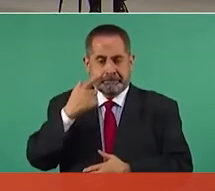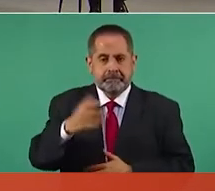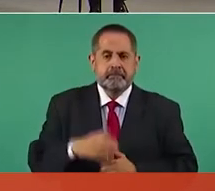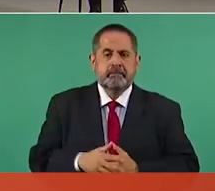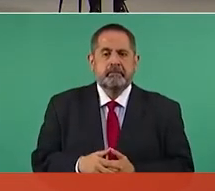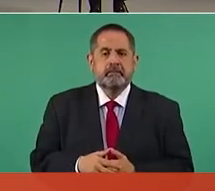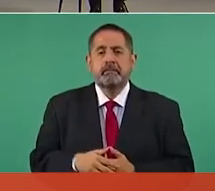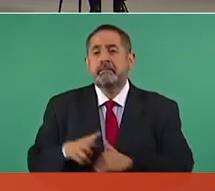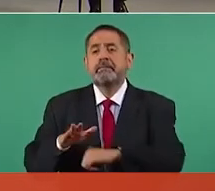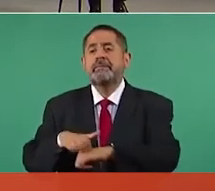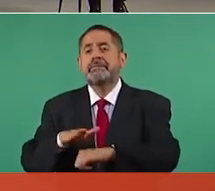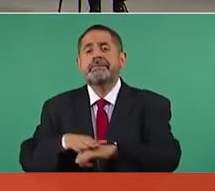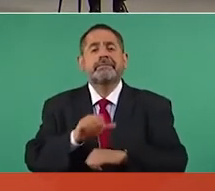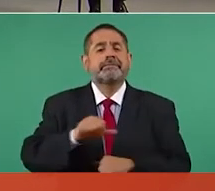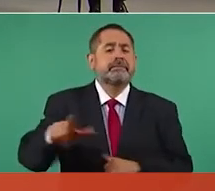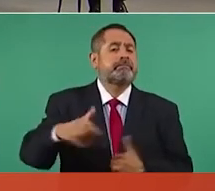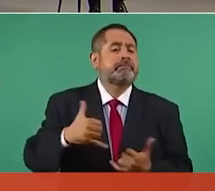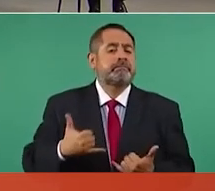Jóvenes,